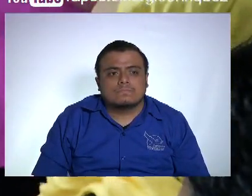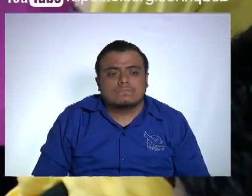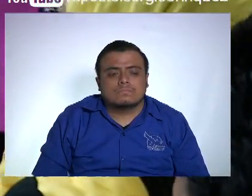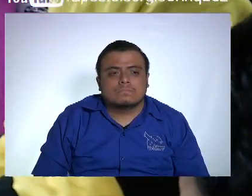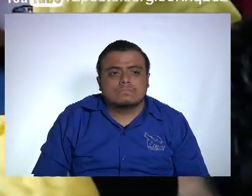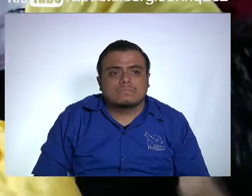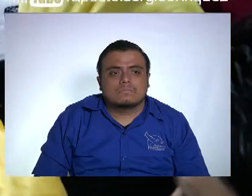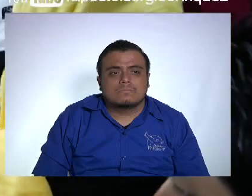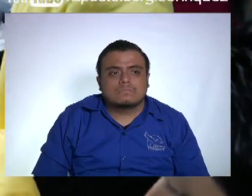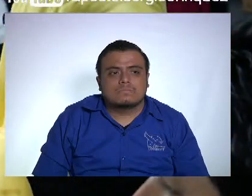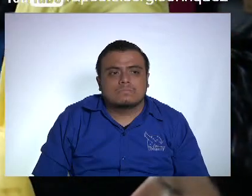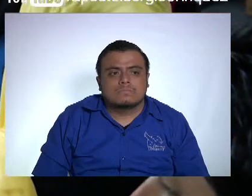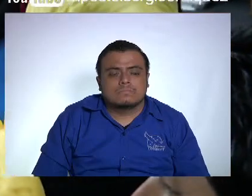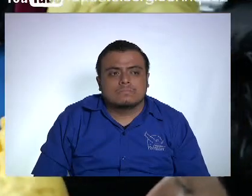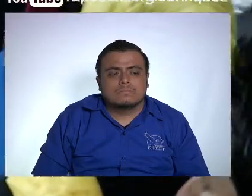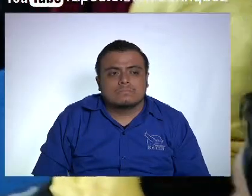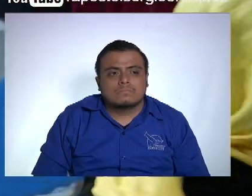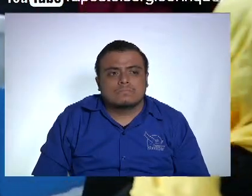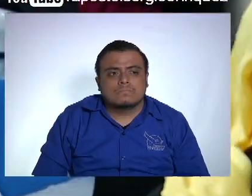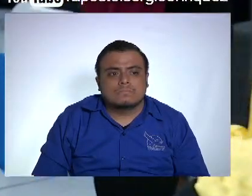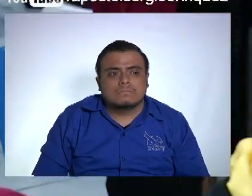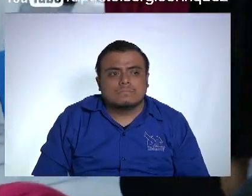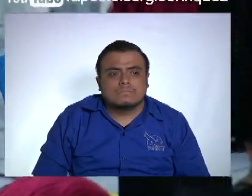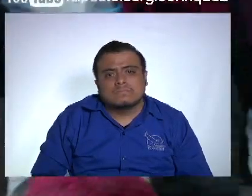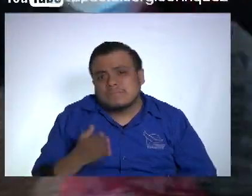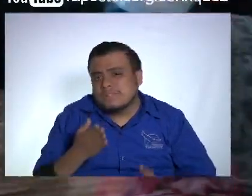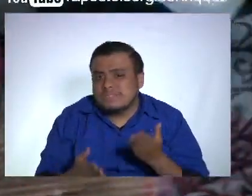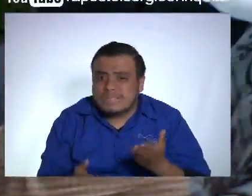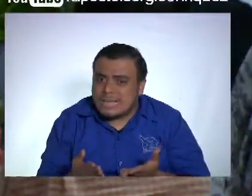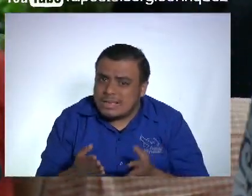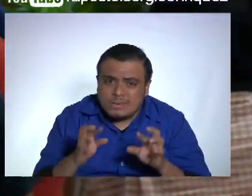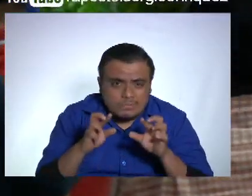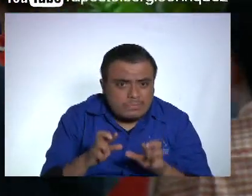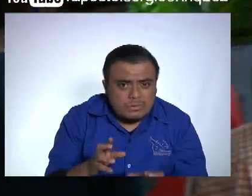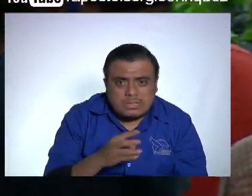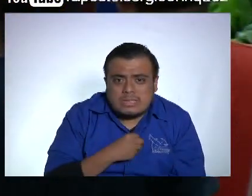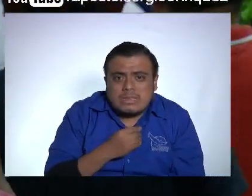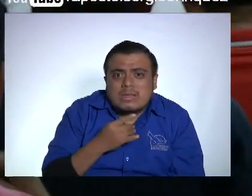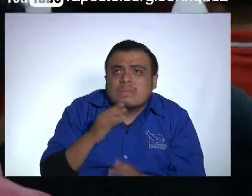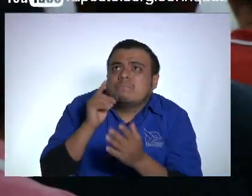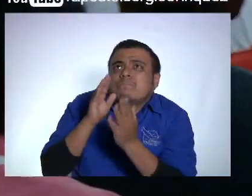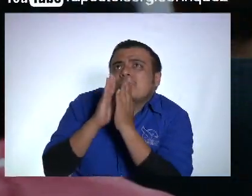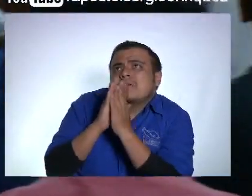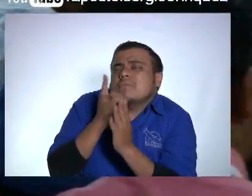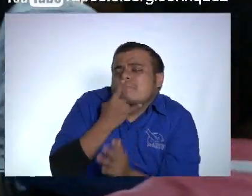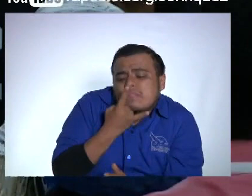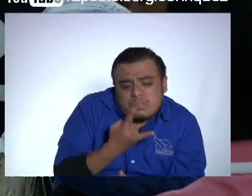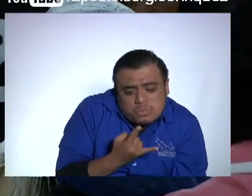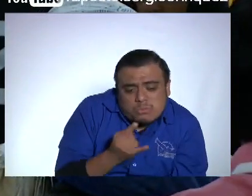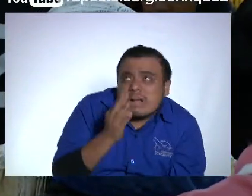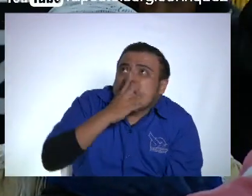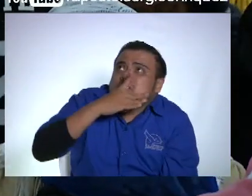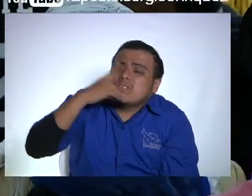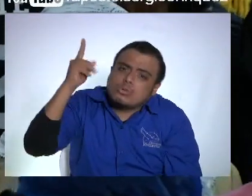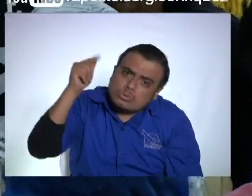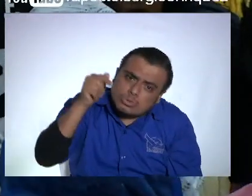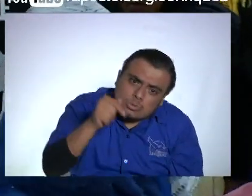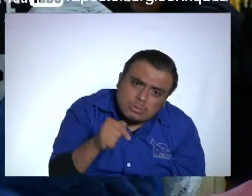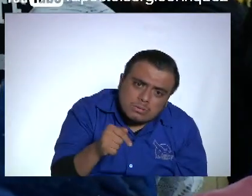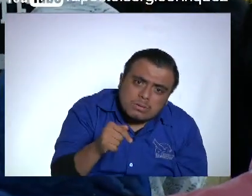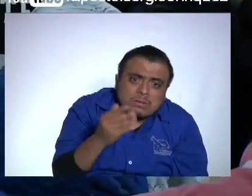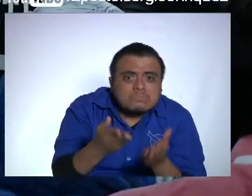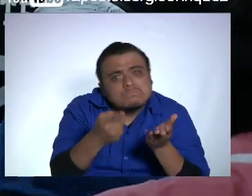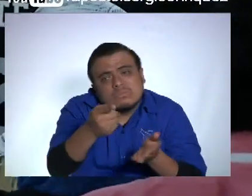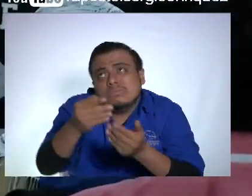Oh, Rabastaira, tal vez hay gente que quiere reconciliar con el Señor en esta noche. Tú que te habías